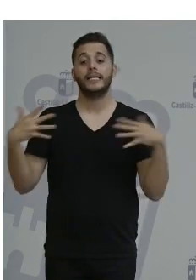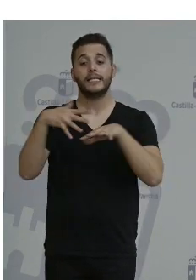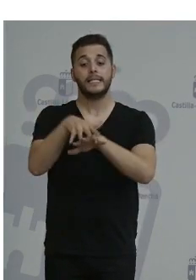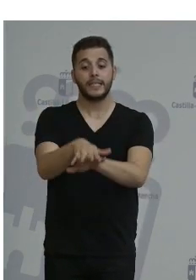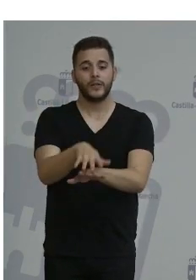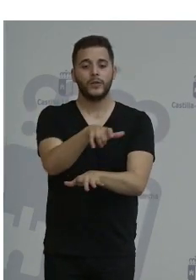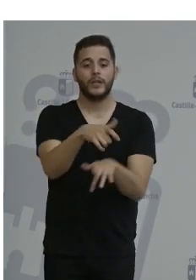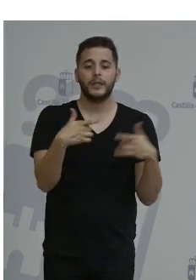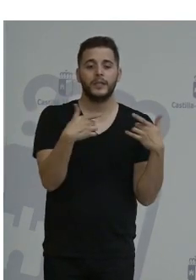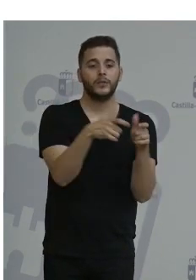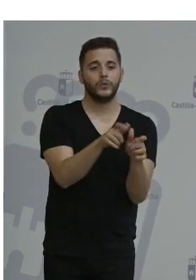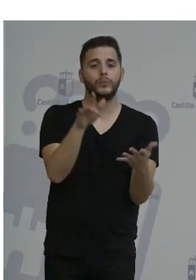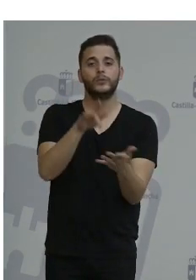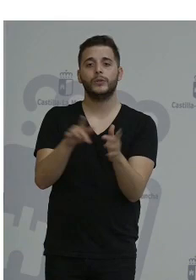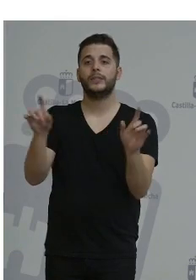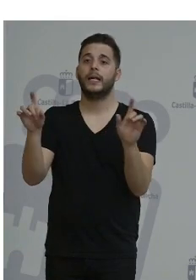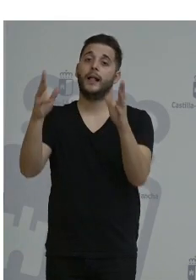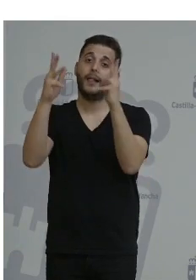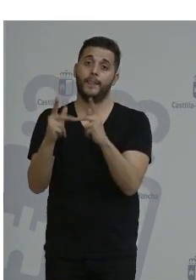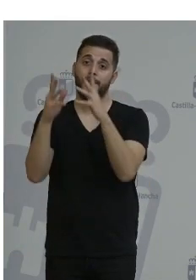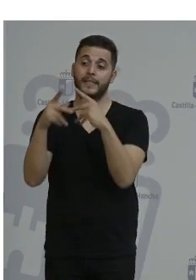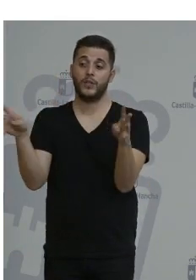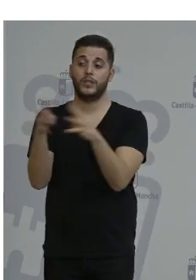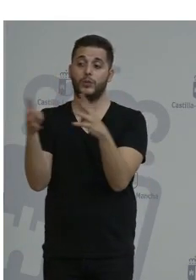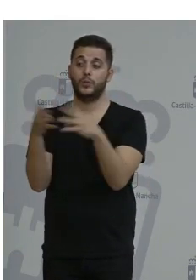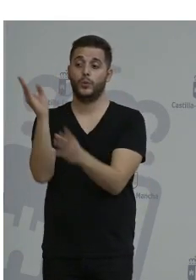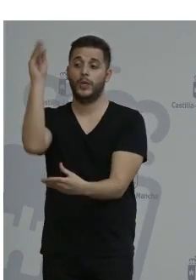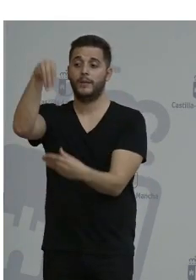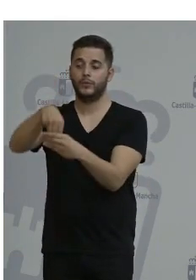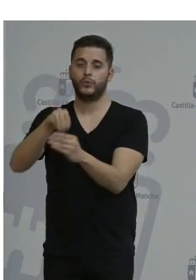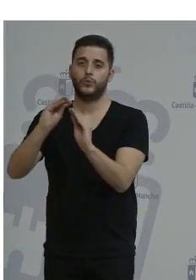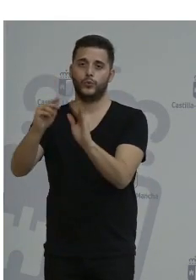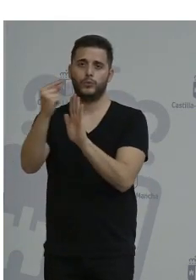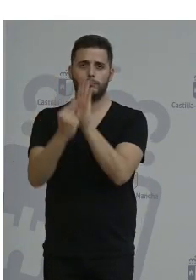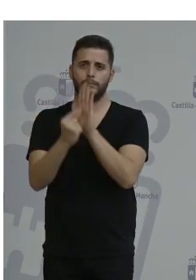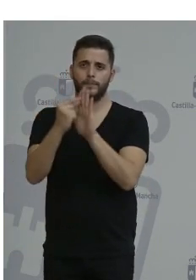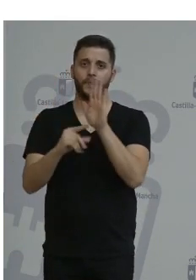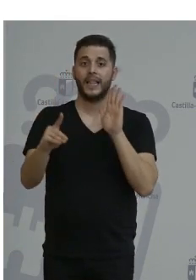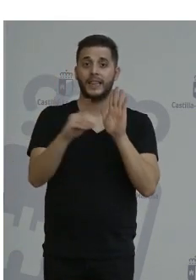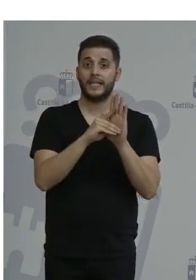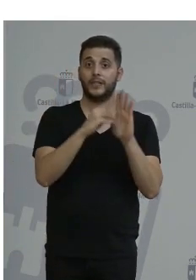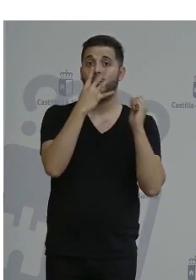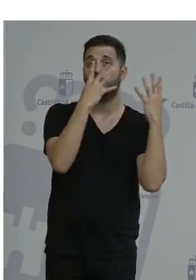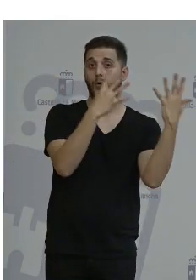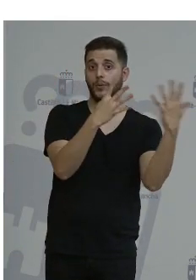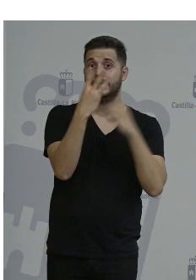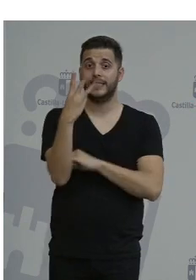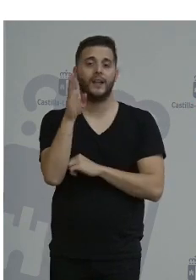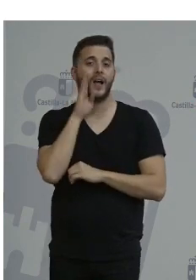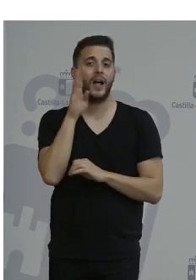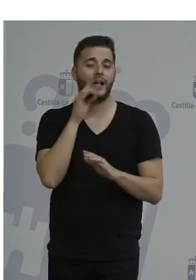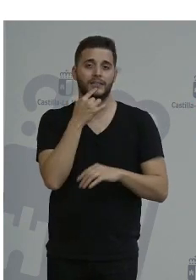este colectivo en la estructura de la Administración. Medidas contempladas en el Decreto 93 antes citado.